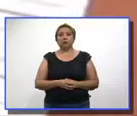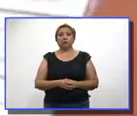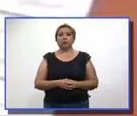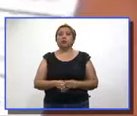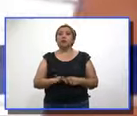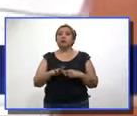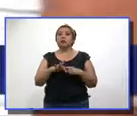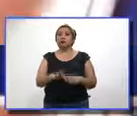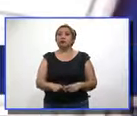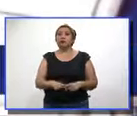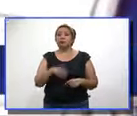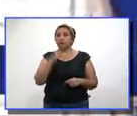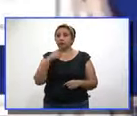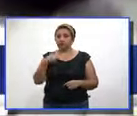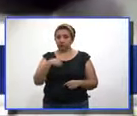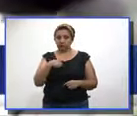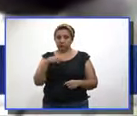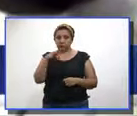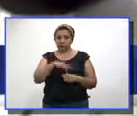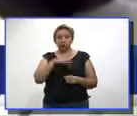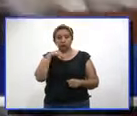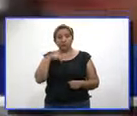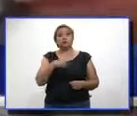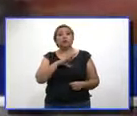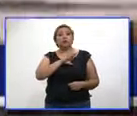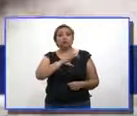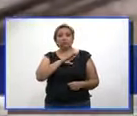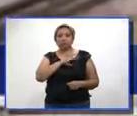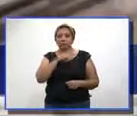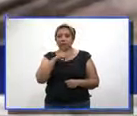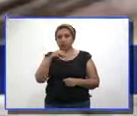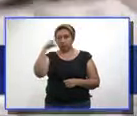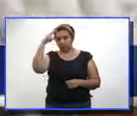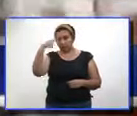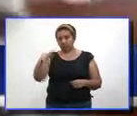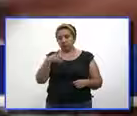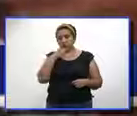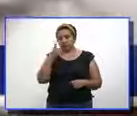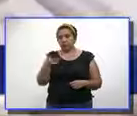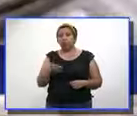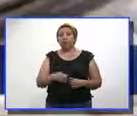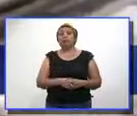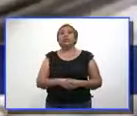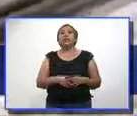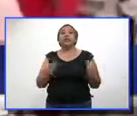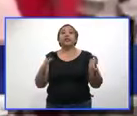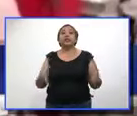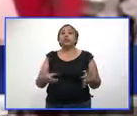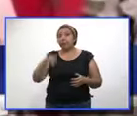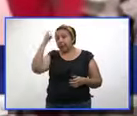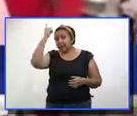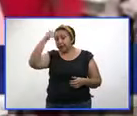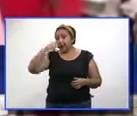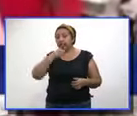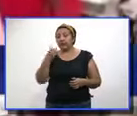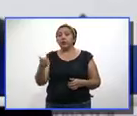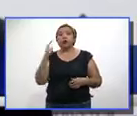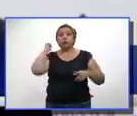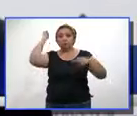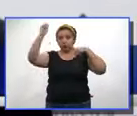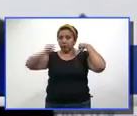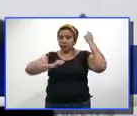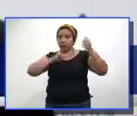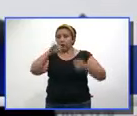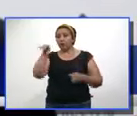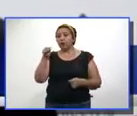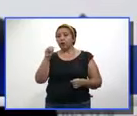En la presentación de la campaña Yo Voto Porque Quiero a México, el presidente de la Confederación de Cámaras Nacionales de Comercio, Servicios y Turismo,